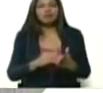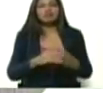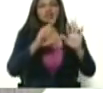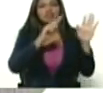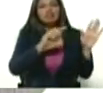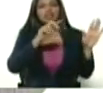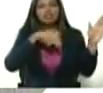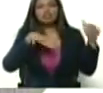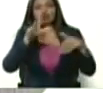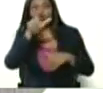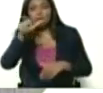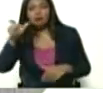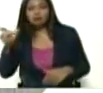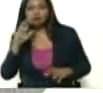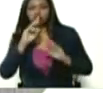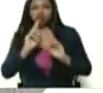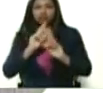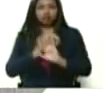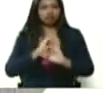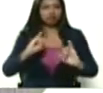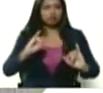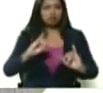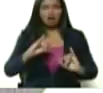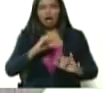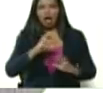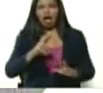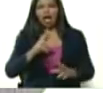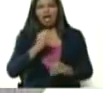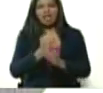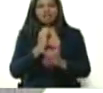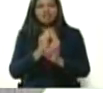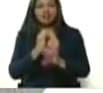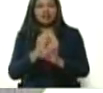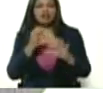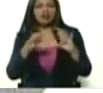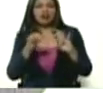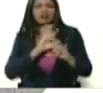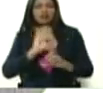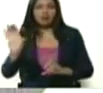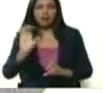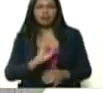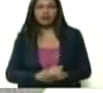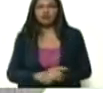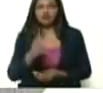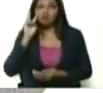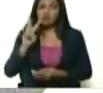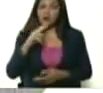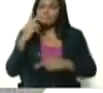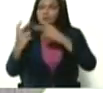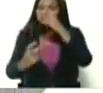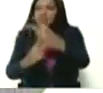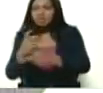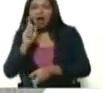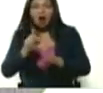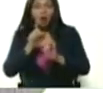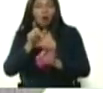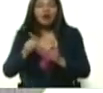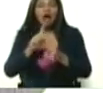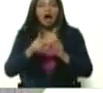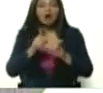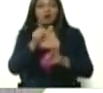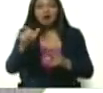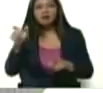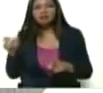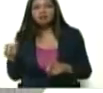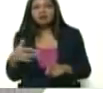17.202.618 personas han respondido la encuesta Patria. De allí se ha derivado que debemos visitar porque han presentado o